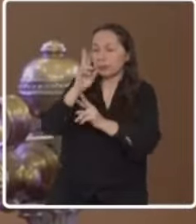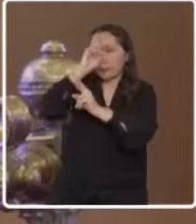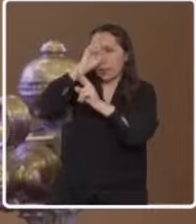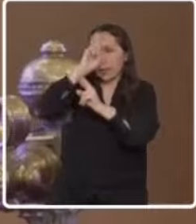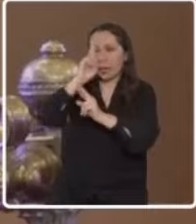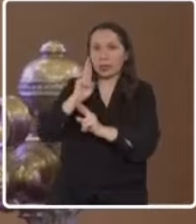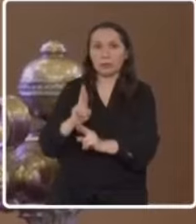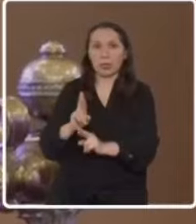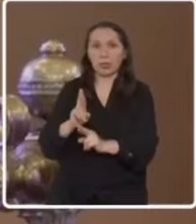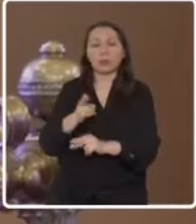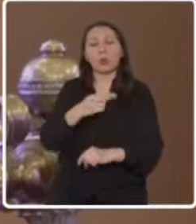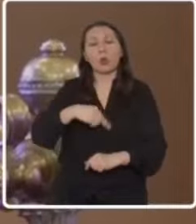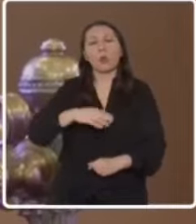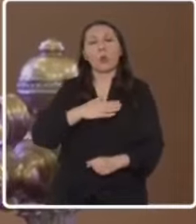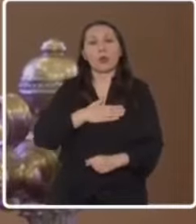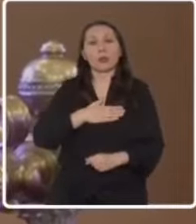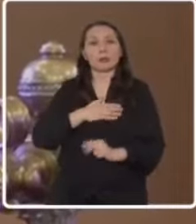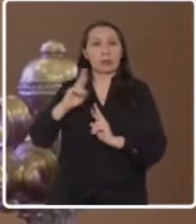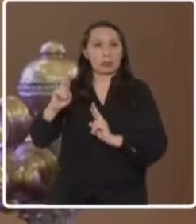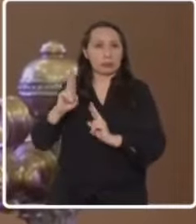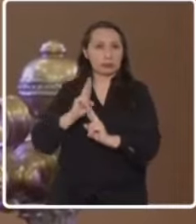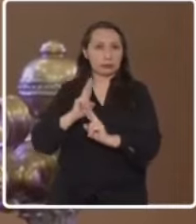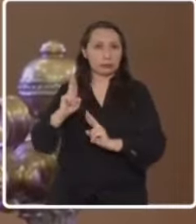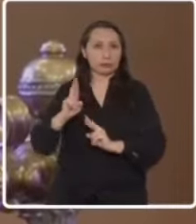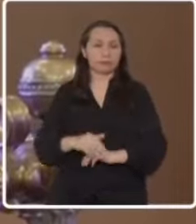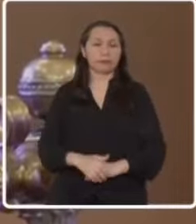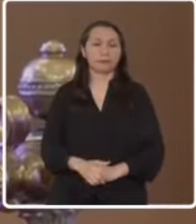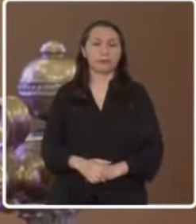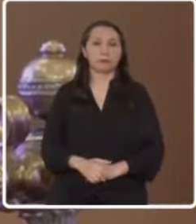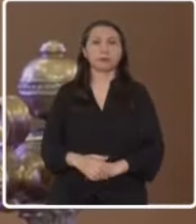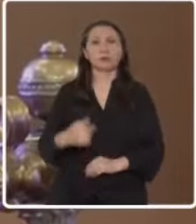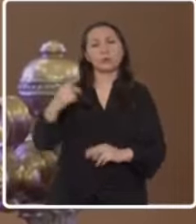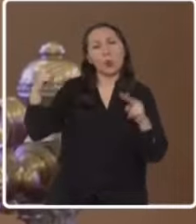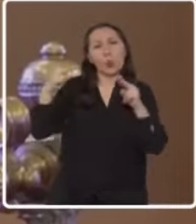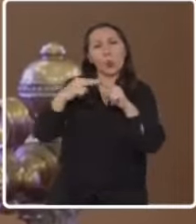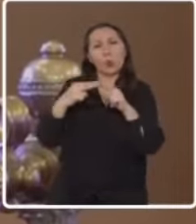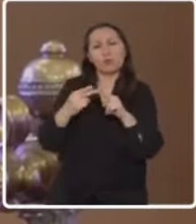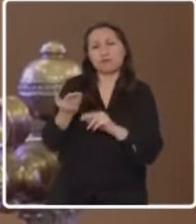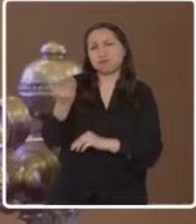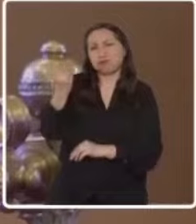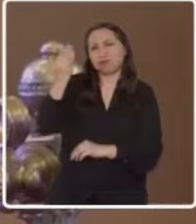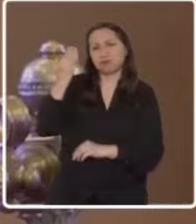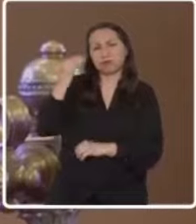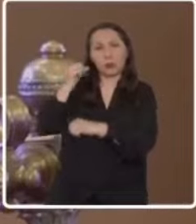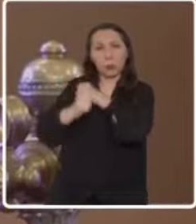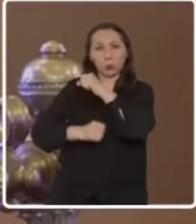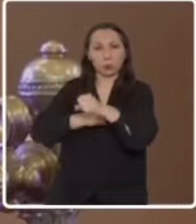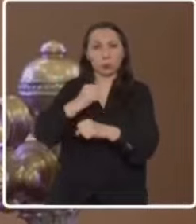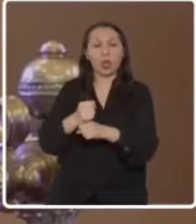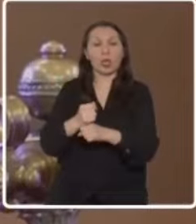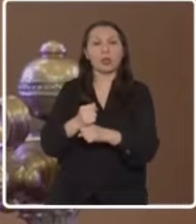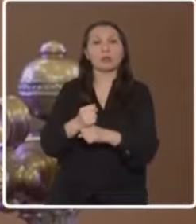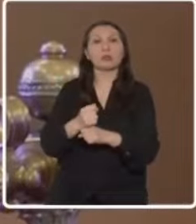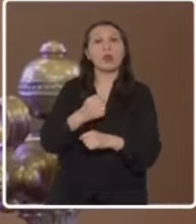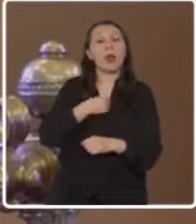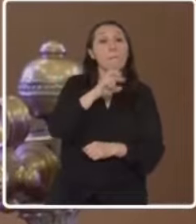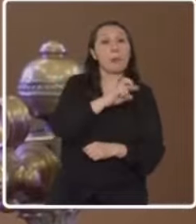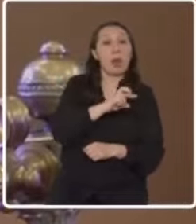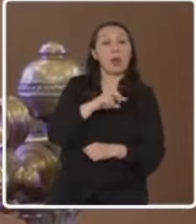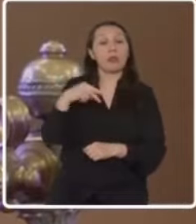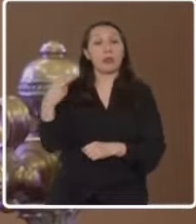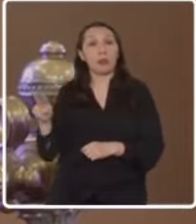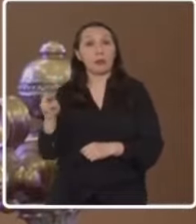respeto en nuestra relación. Lo conocí hace muchísimos años, ya que nuestros